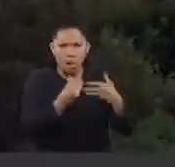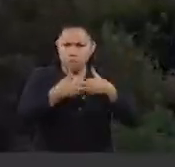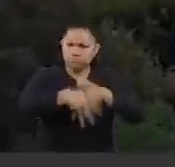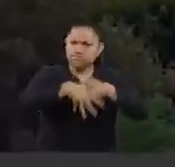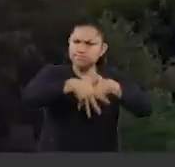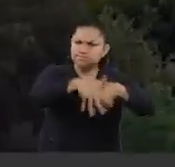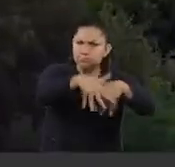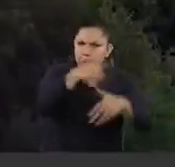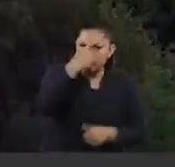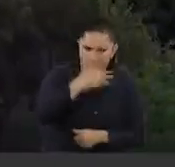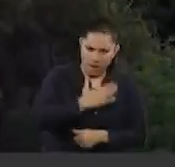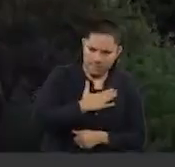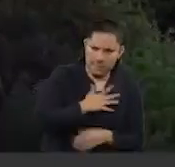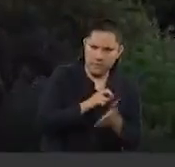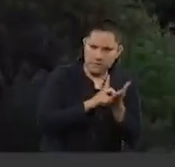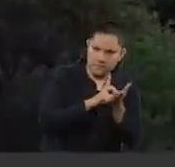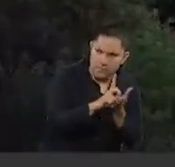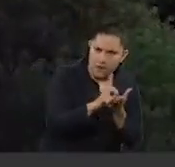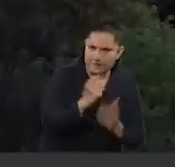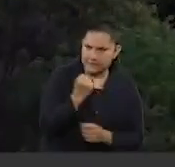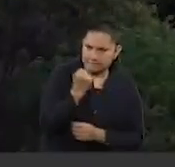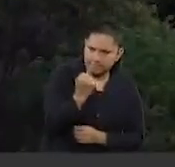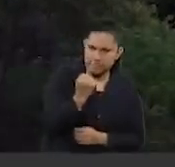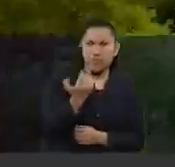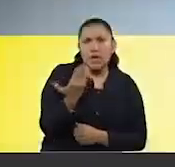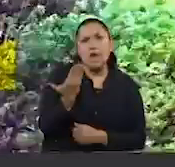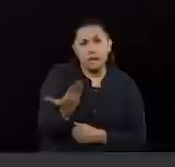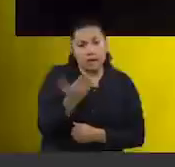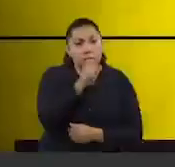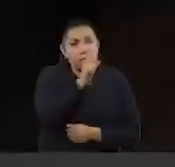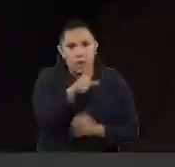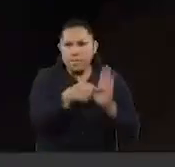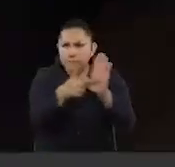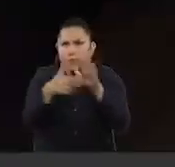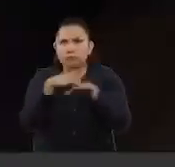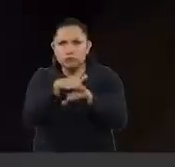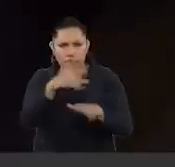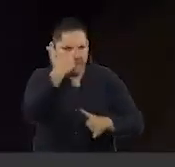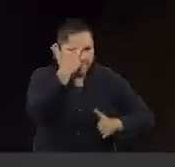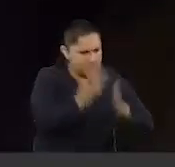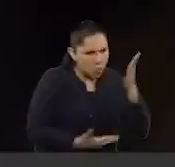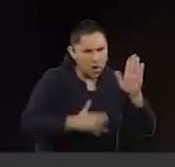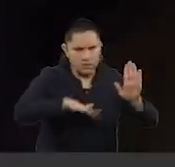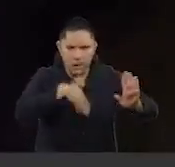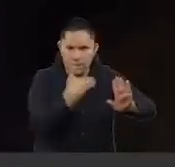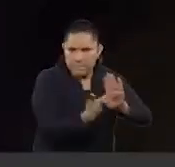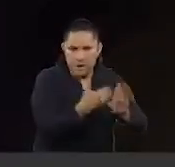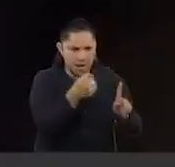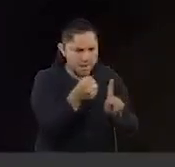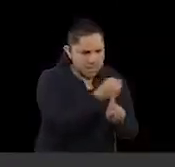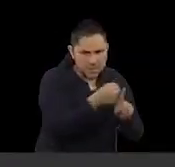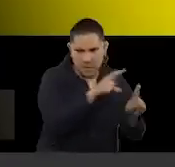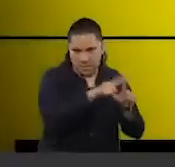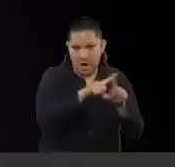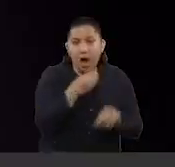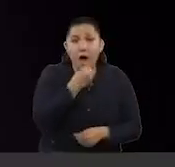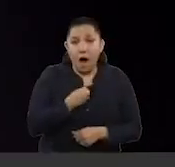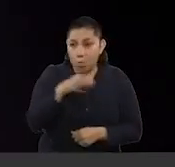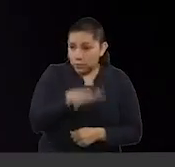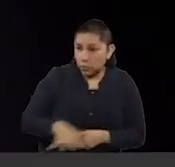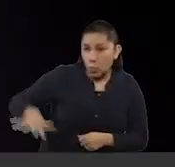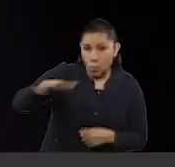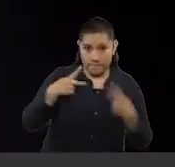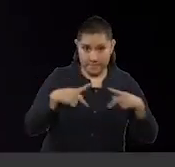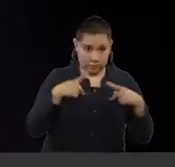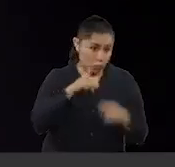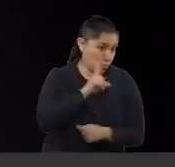y visibilizar la violencia a la que diariamente se enfrenta este sector, pese a ocupar el 52% de la población. Y es que el